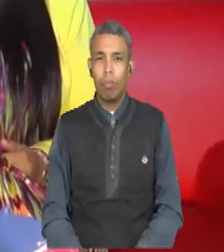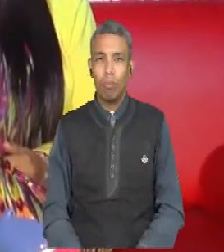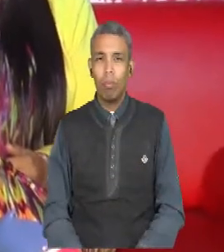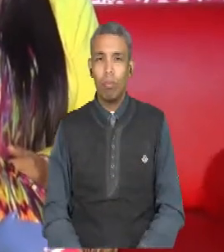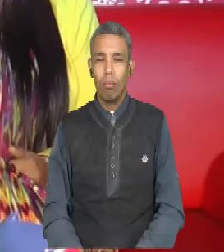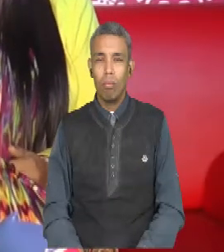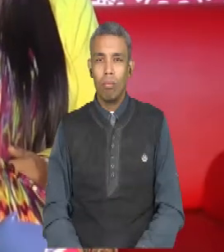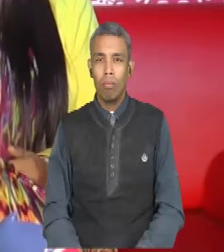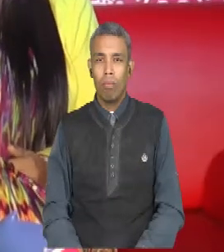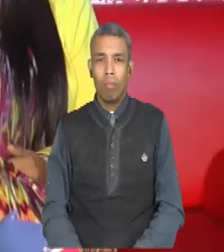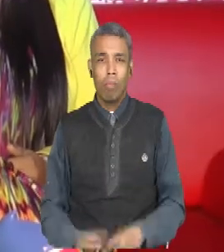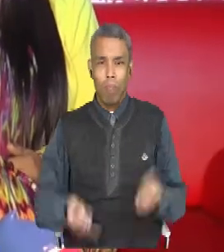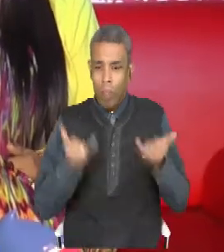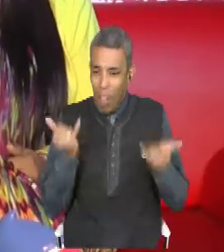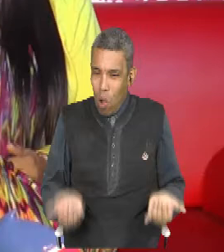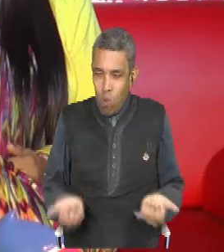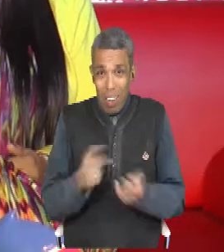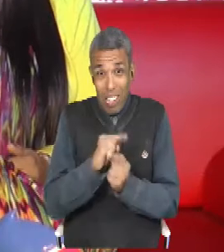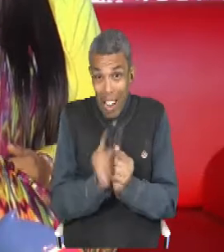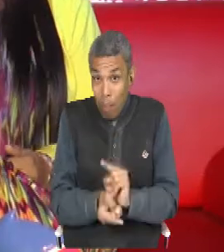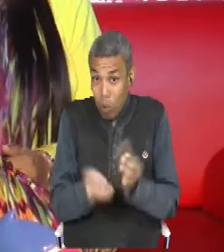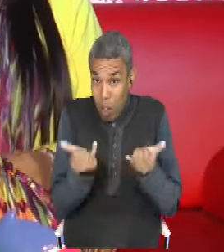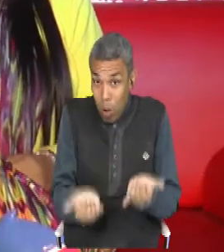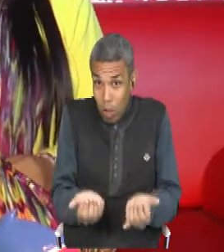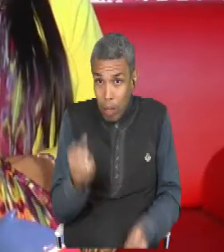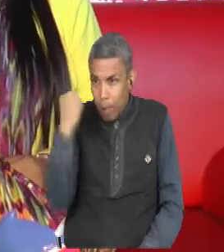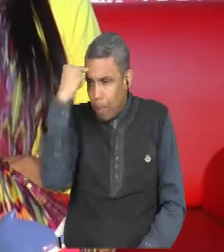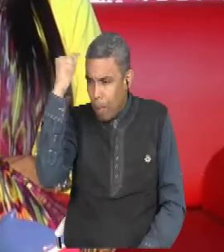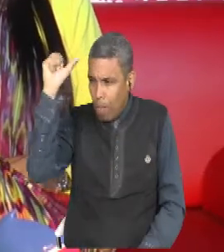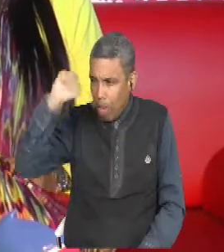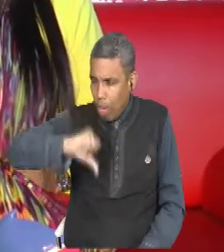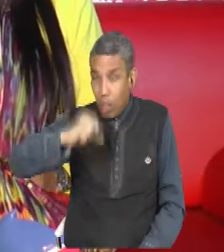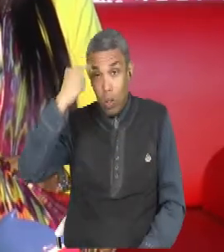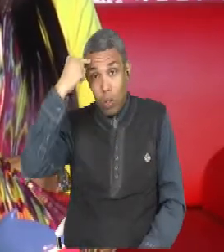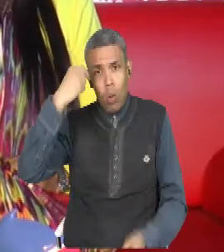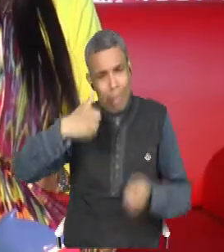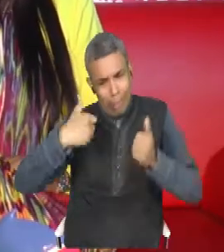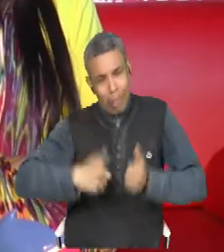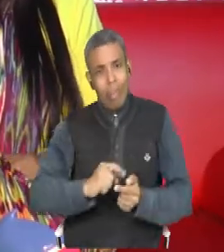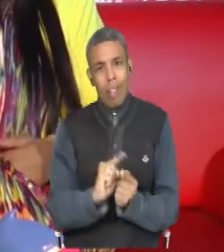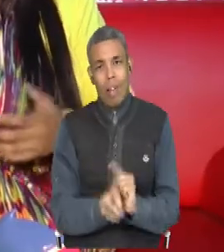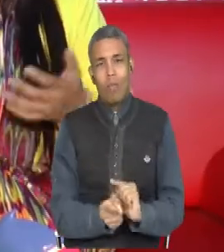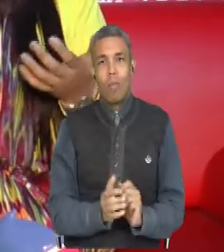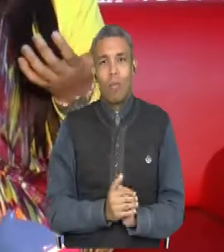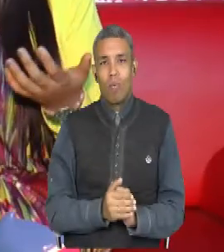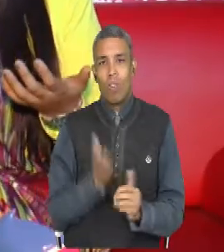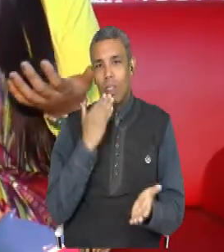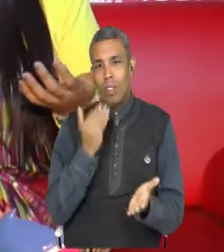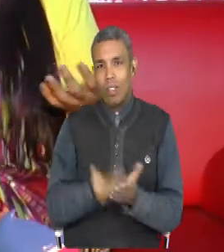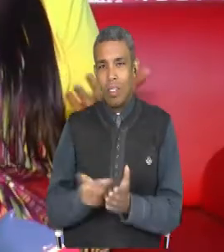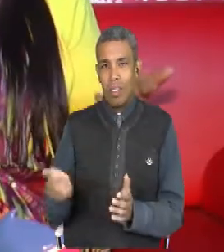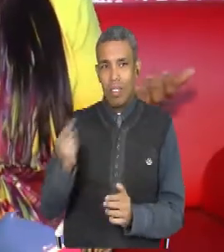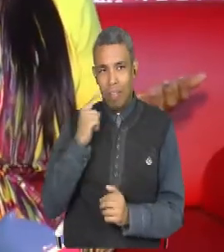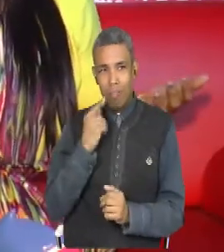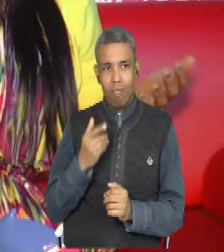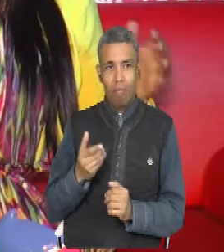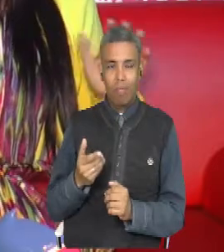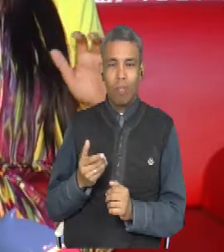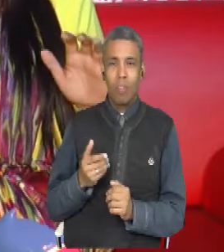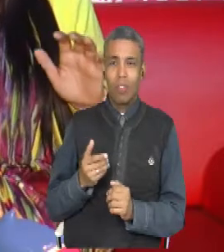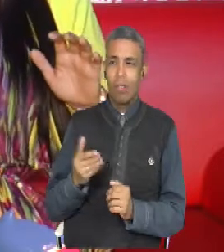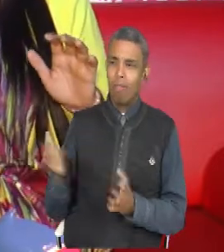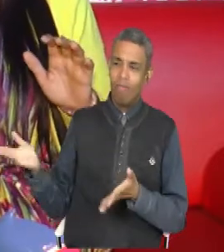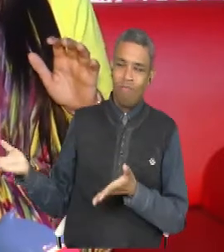hora, es el momento del cambio y no hay que desaprovecharlo. Bueno, Omar, muchísimas gracias por habernos acompañado aquí en la cervecería. Por supuesto, esta es